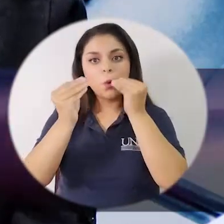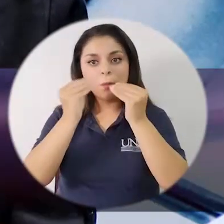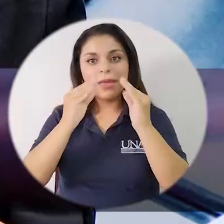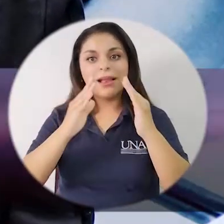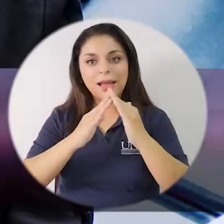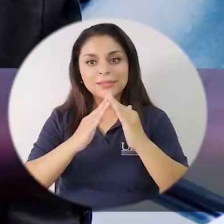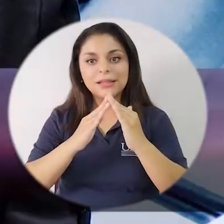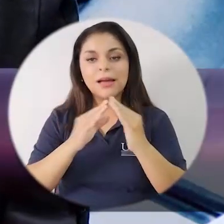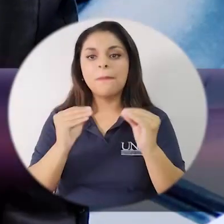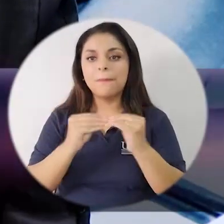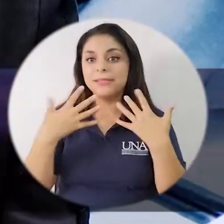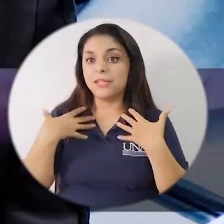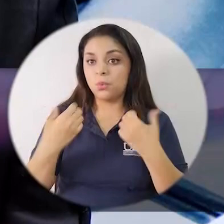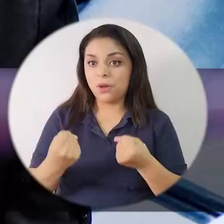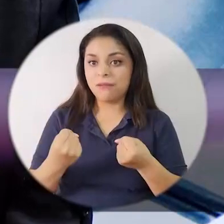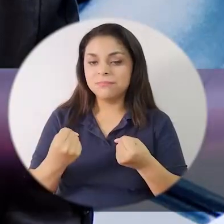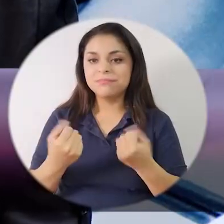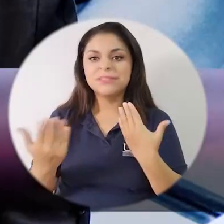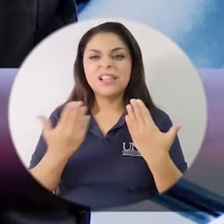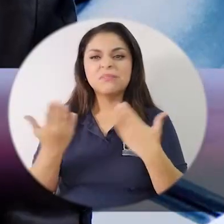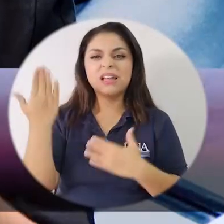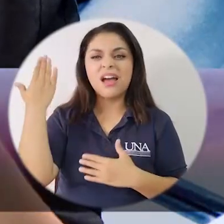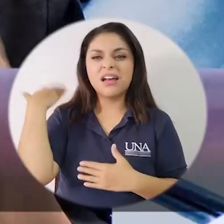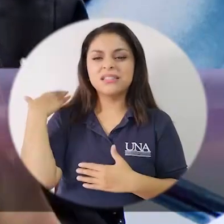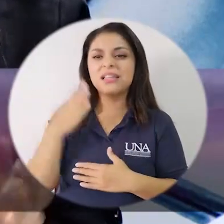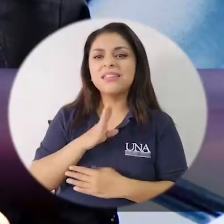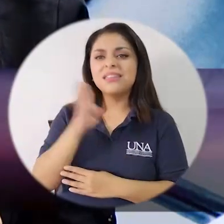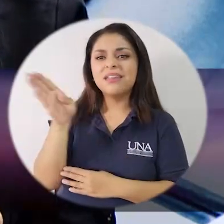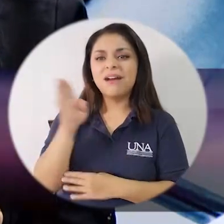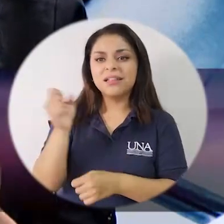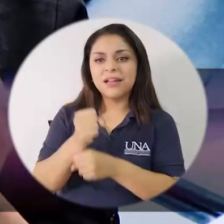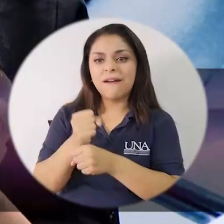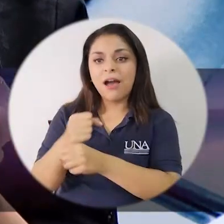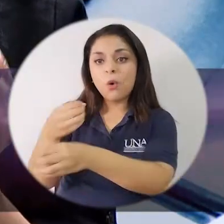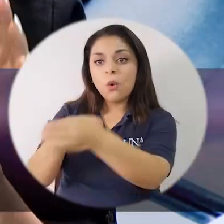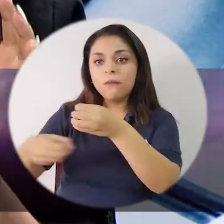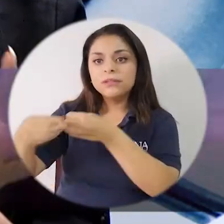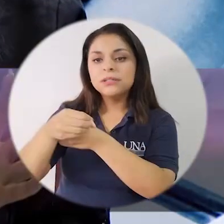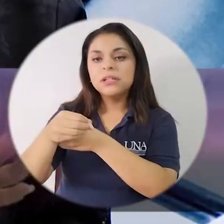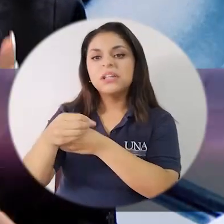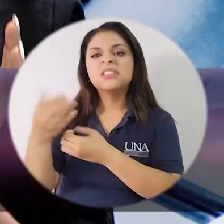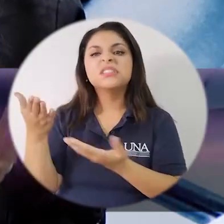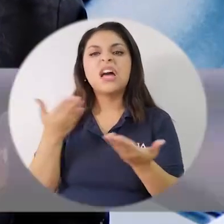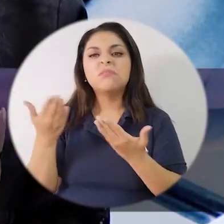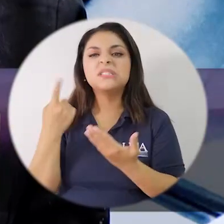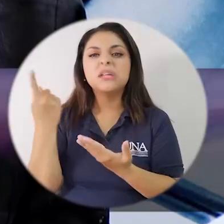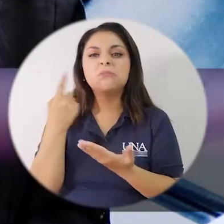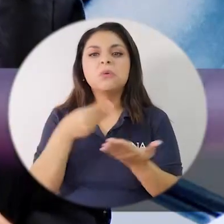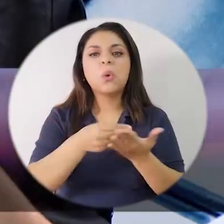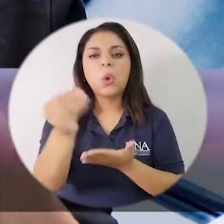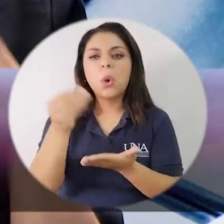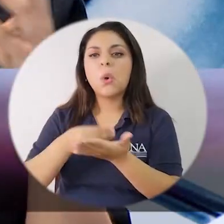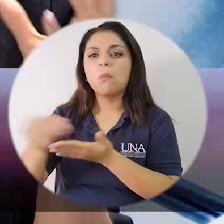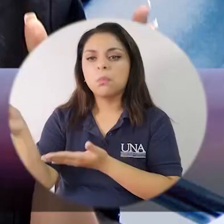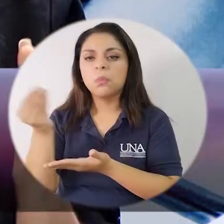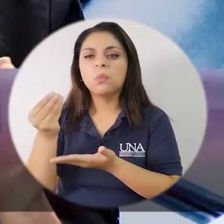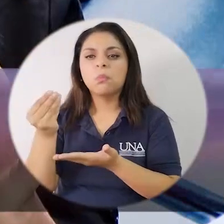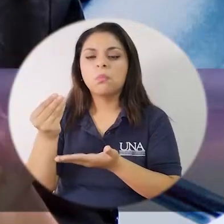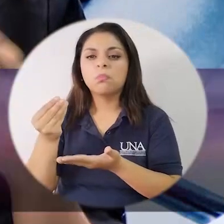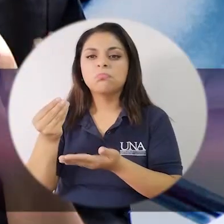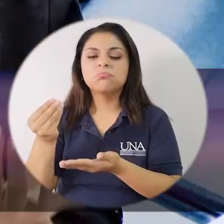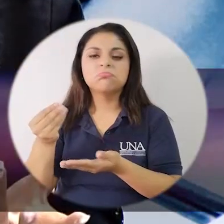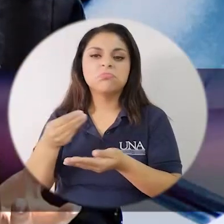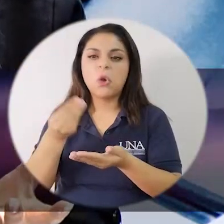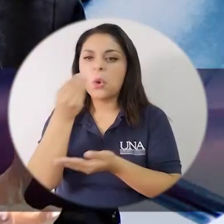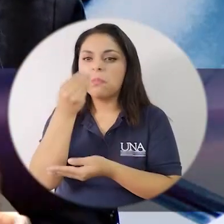para comer comida en casa más saludable, porque tal vez cuando estábamos en la oficina, en el trabajo, tal vez consumíamos